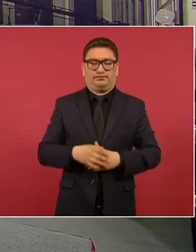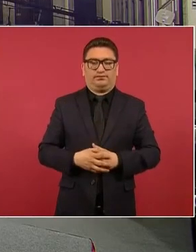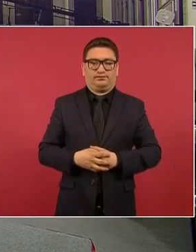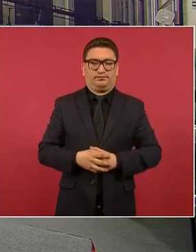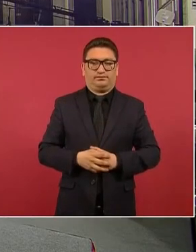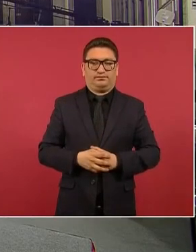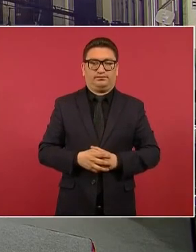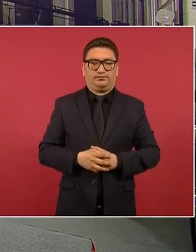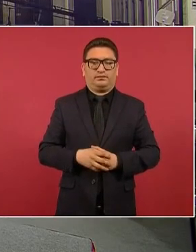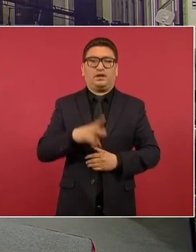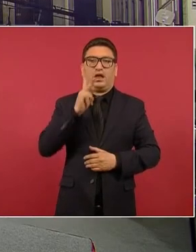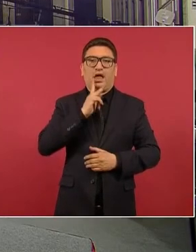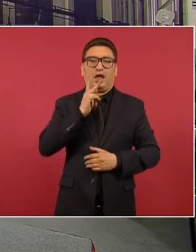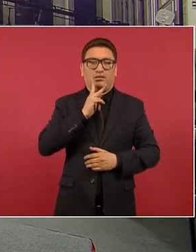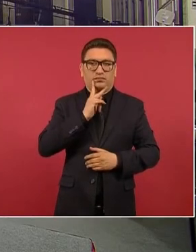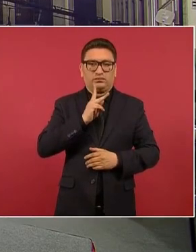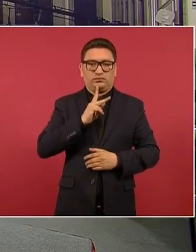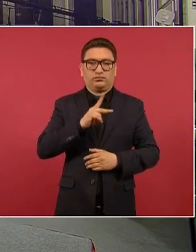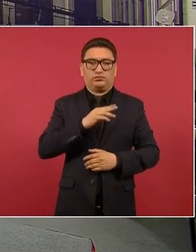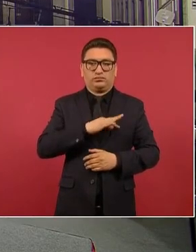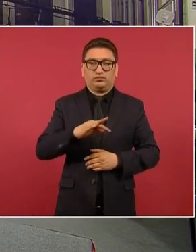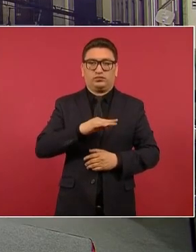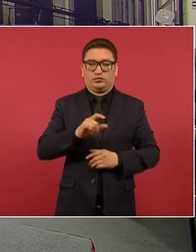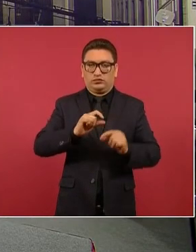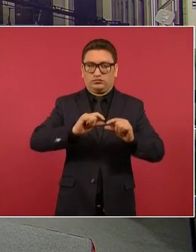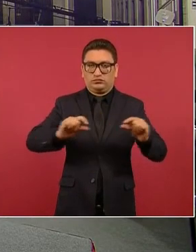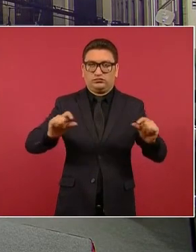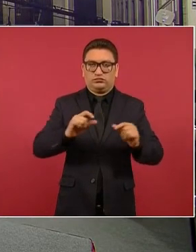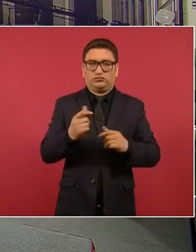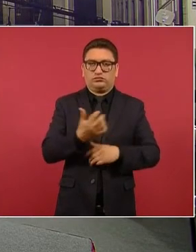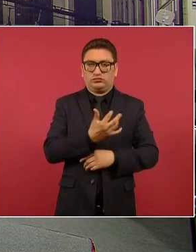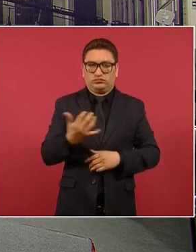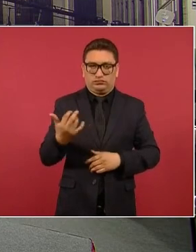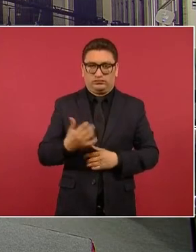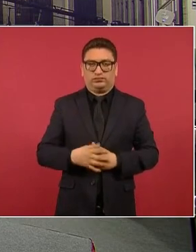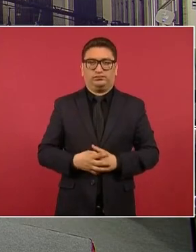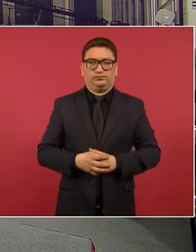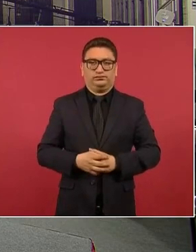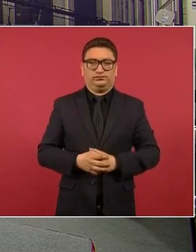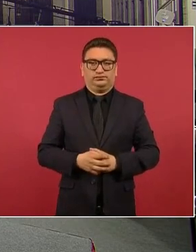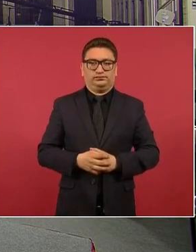permíteme, nada más vamos a ver si está el texto.